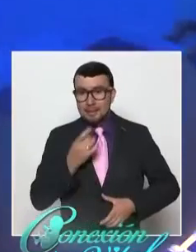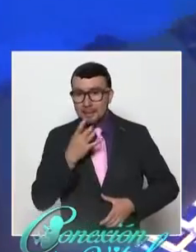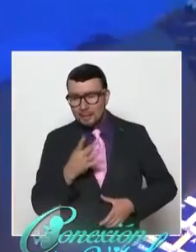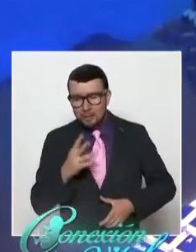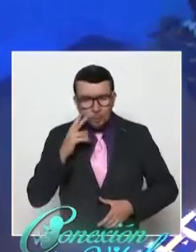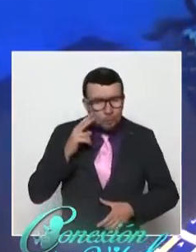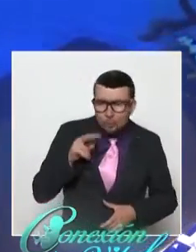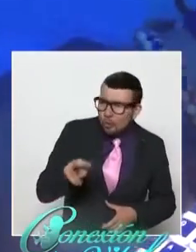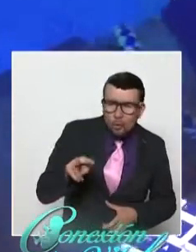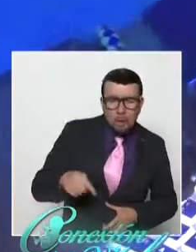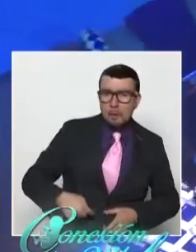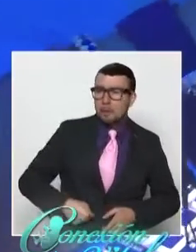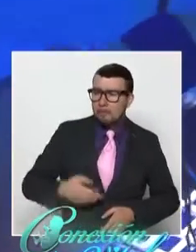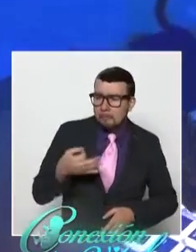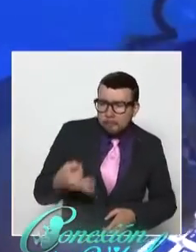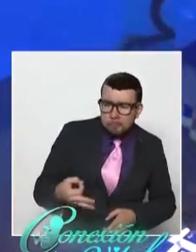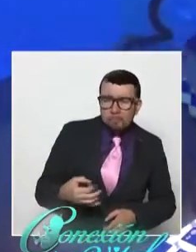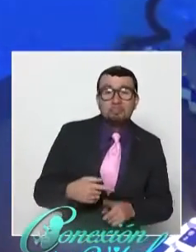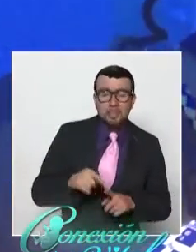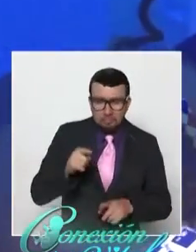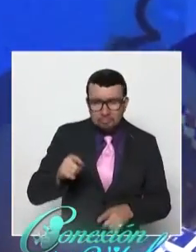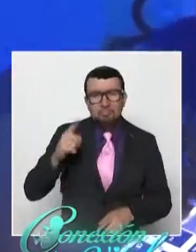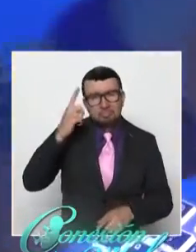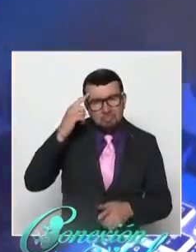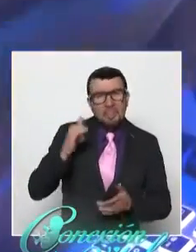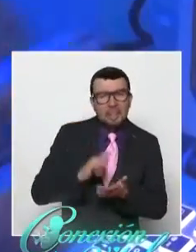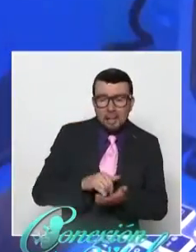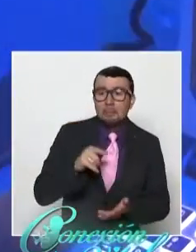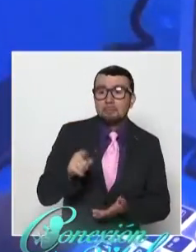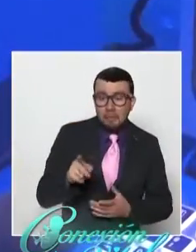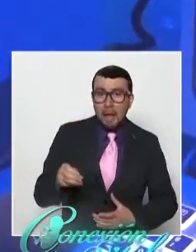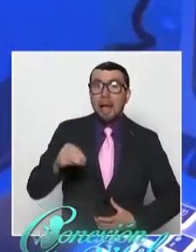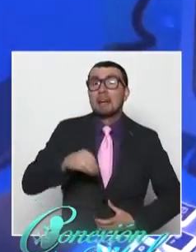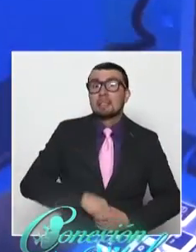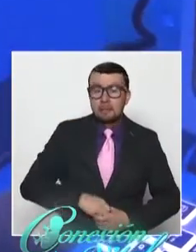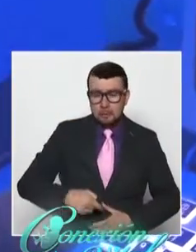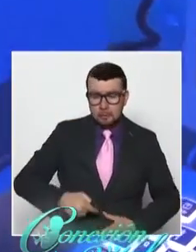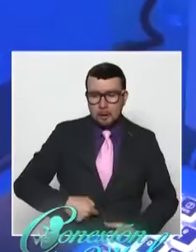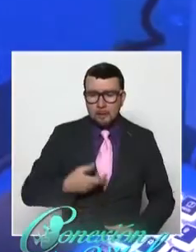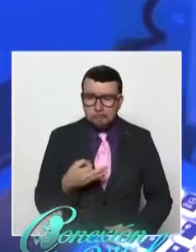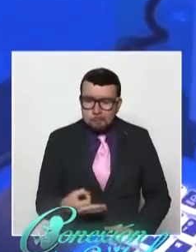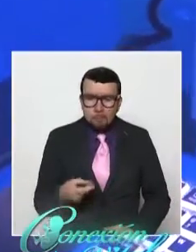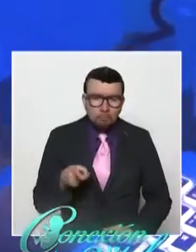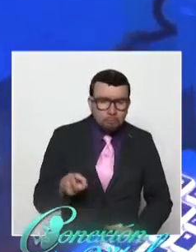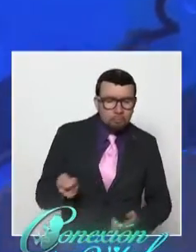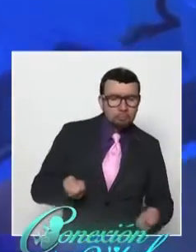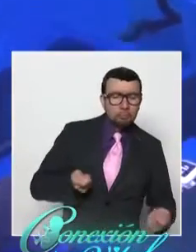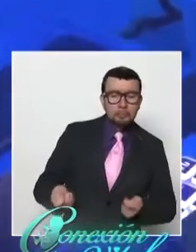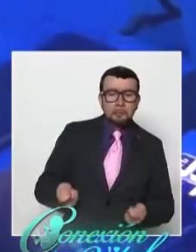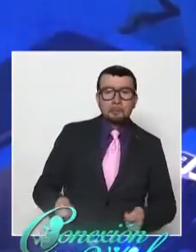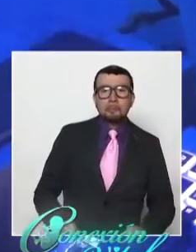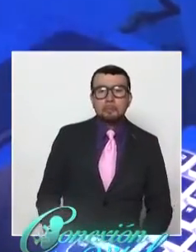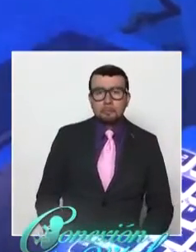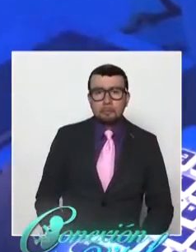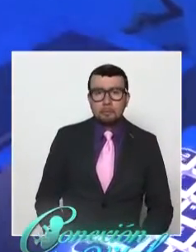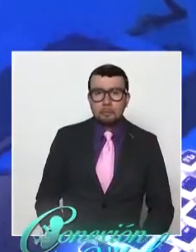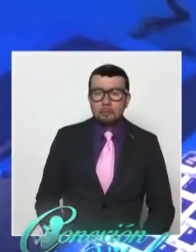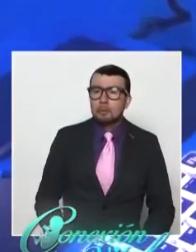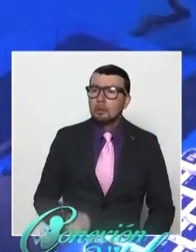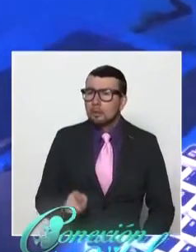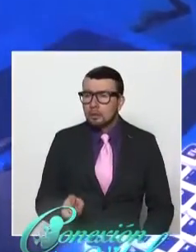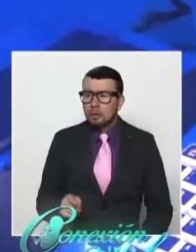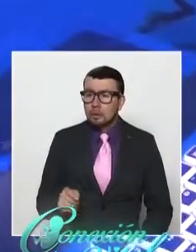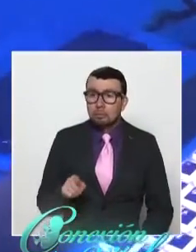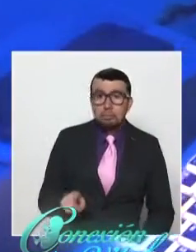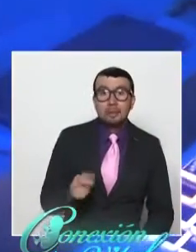el cálculo, pero suponemos que hay una obstrucción o un cálculo distal. Vemos que es un colédoco de